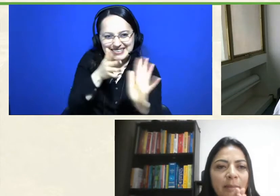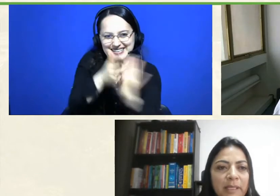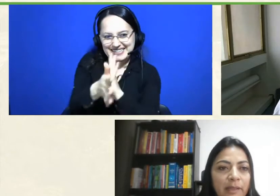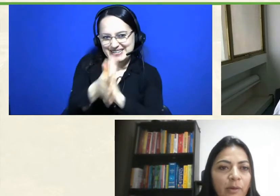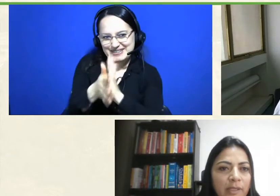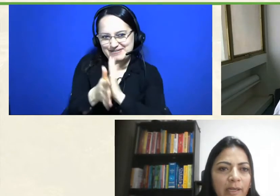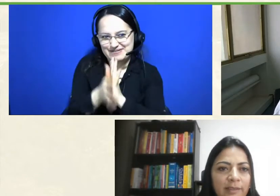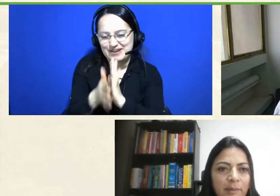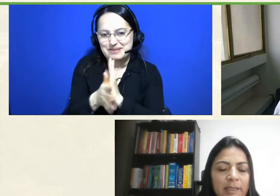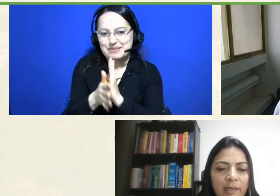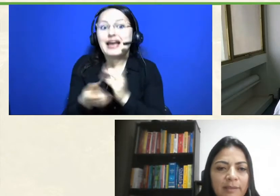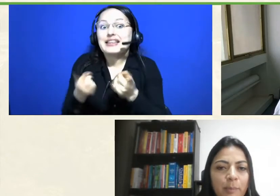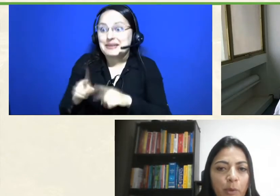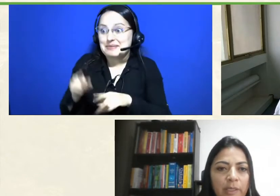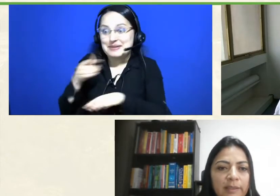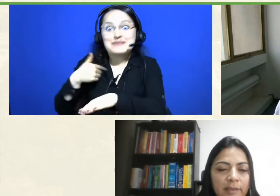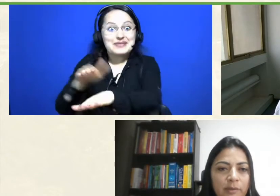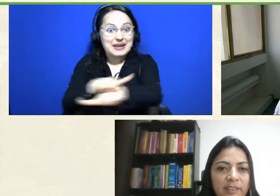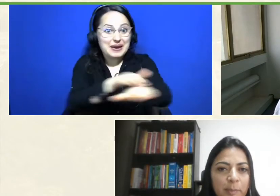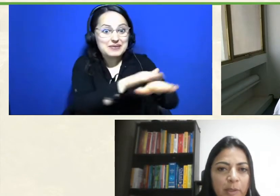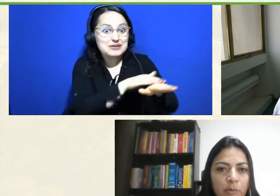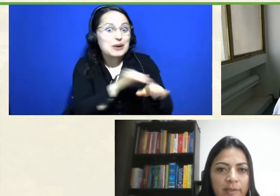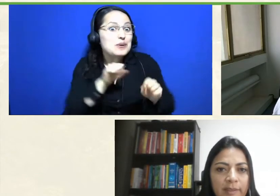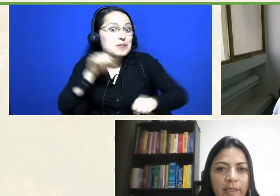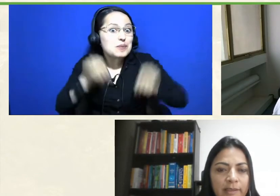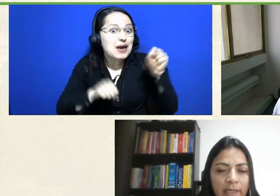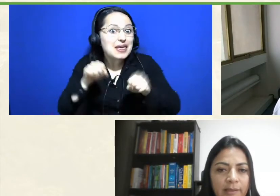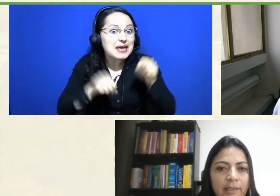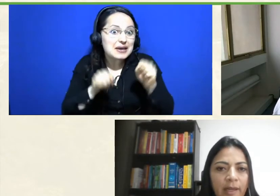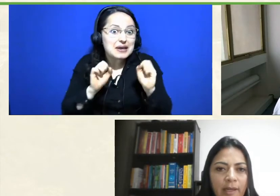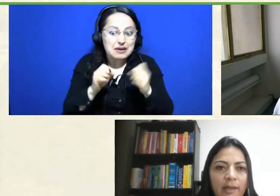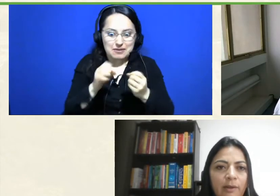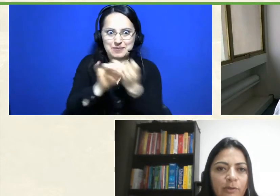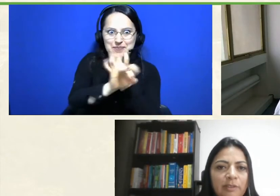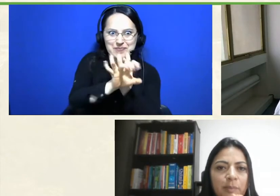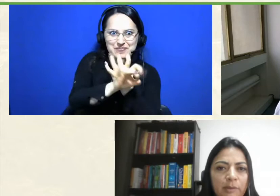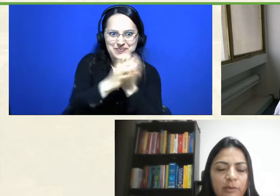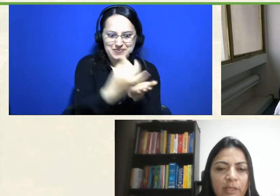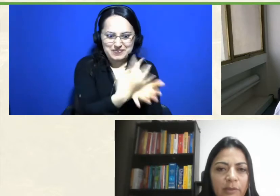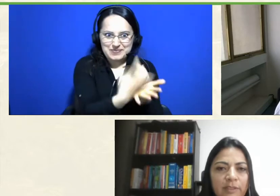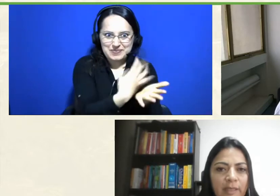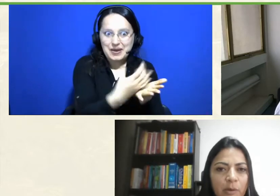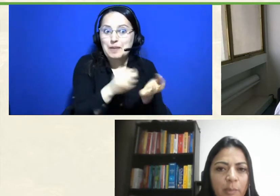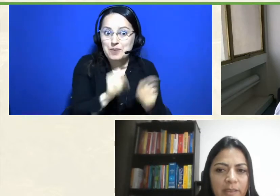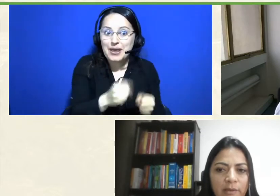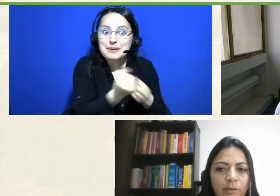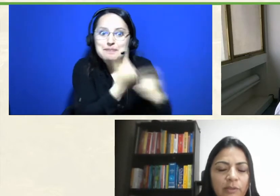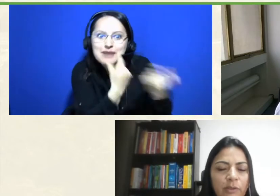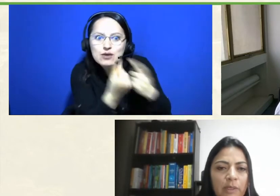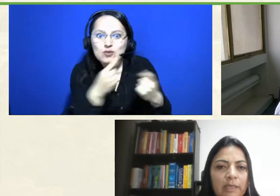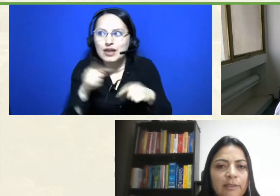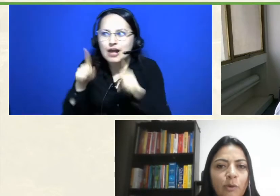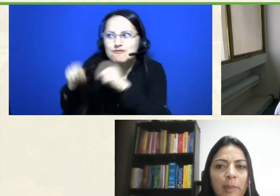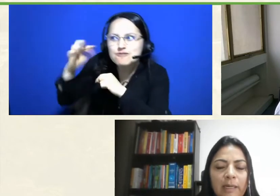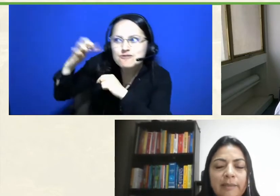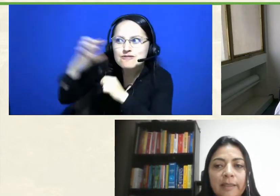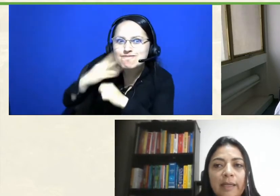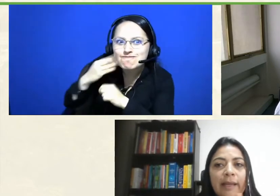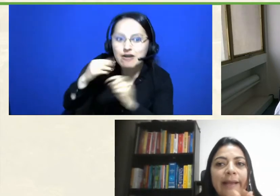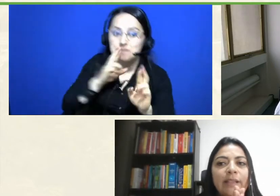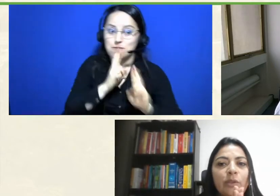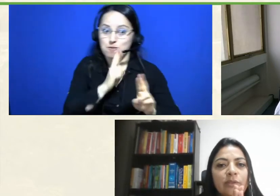y también recordarles e invitarles que pueden hacer nuestras preguntas en el chat y acá los expertos que nos están acompañando nos ayudan a